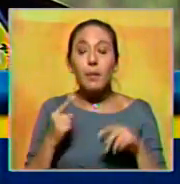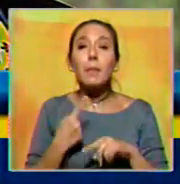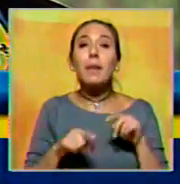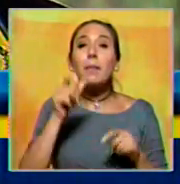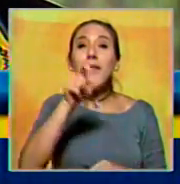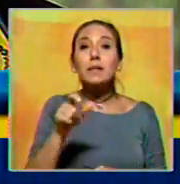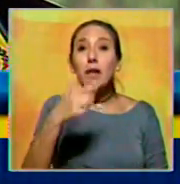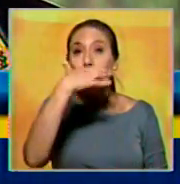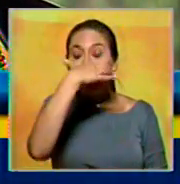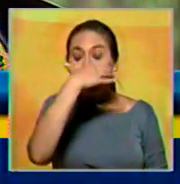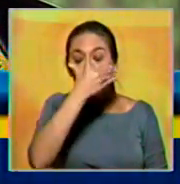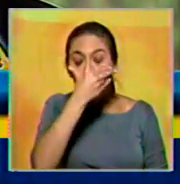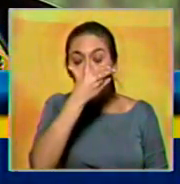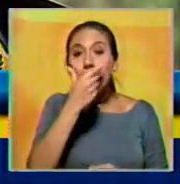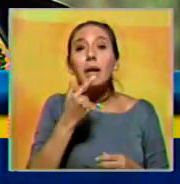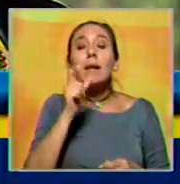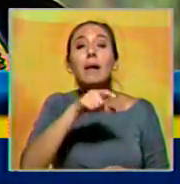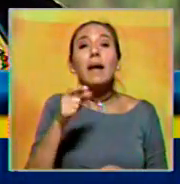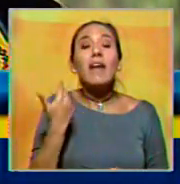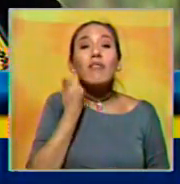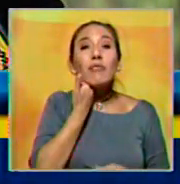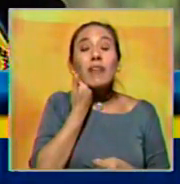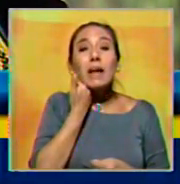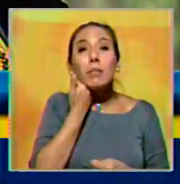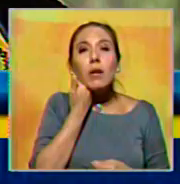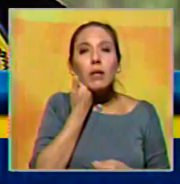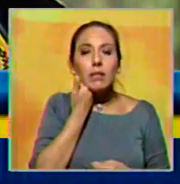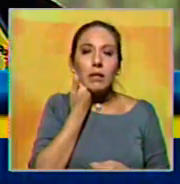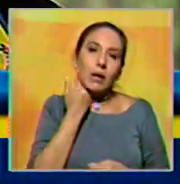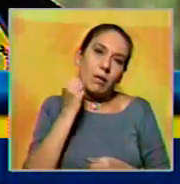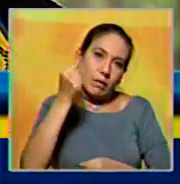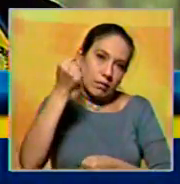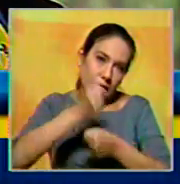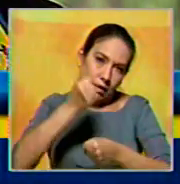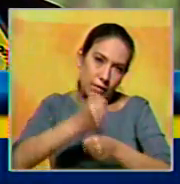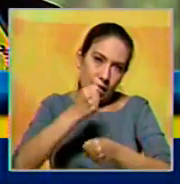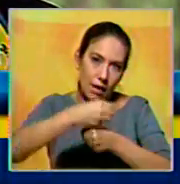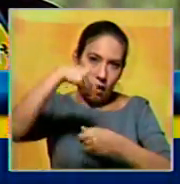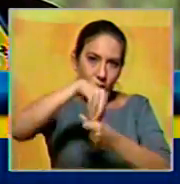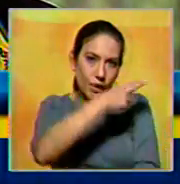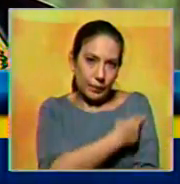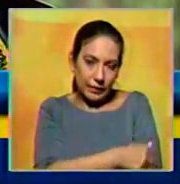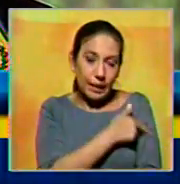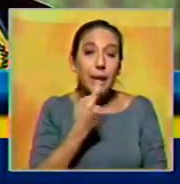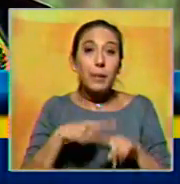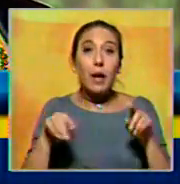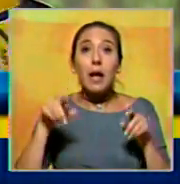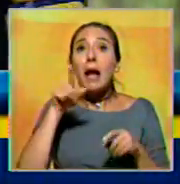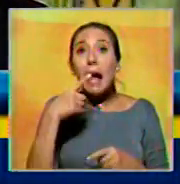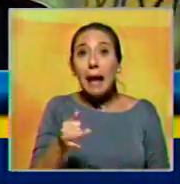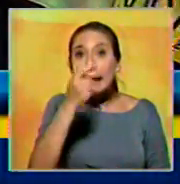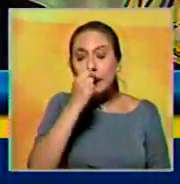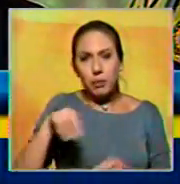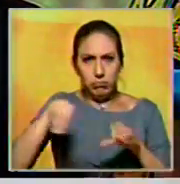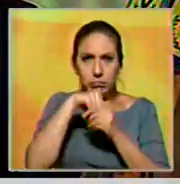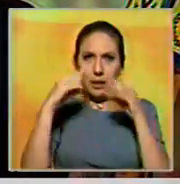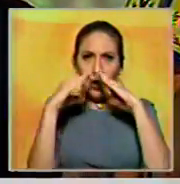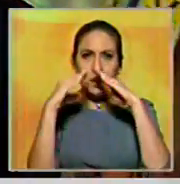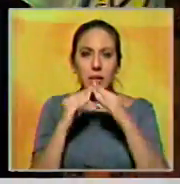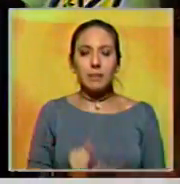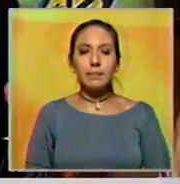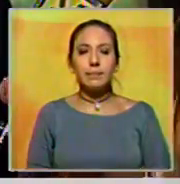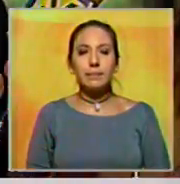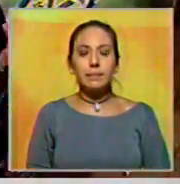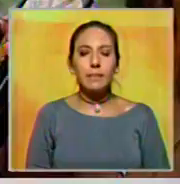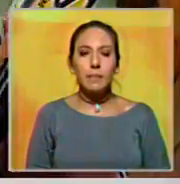y tiene que estar en su casa, no en la calle, y el que está trabajando en los hospitales con su tapaboca para estar bien protegido. Bien, en el estudio también